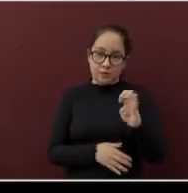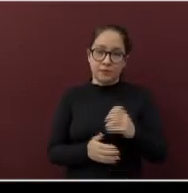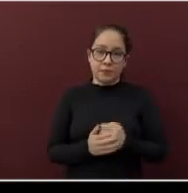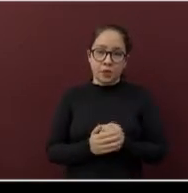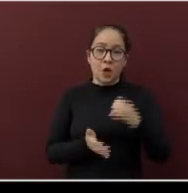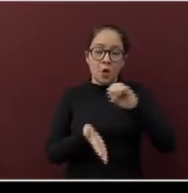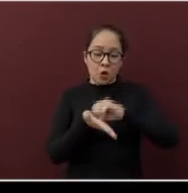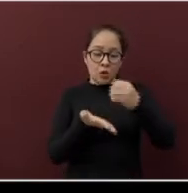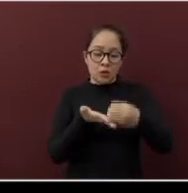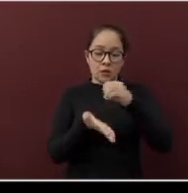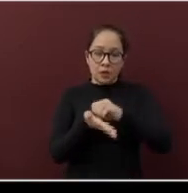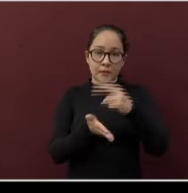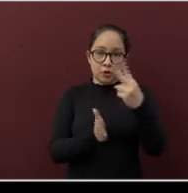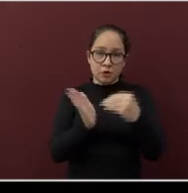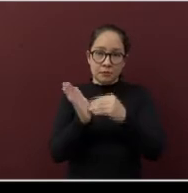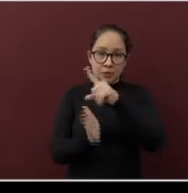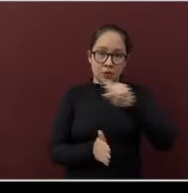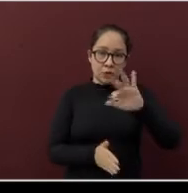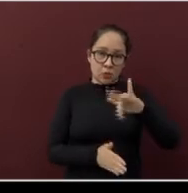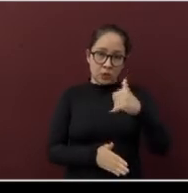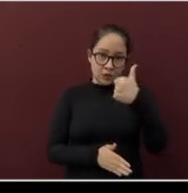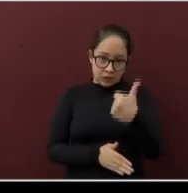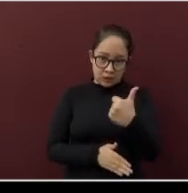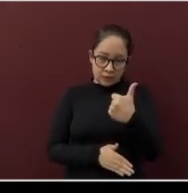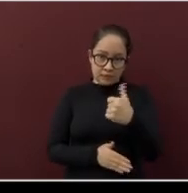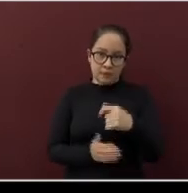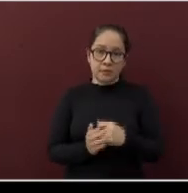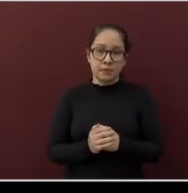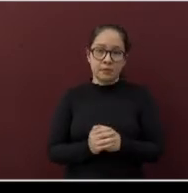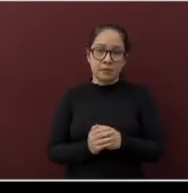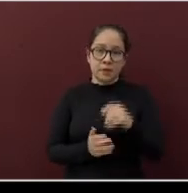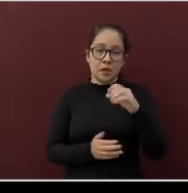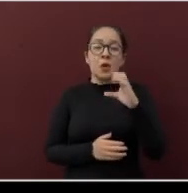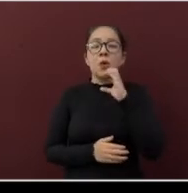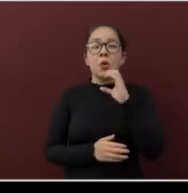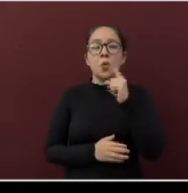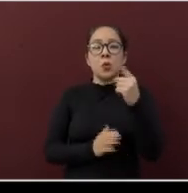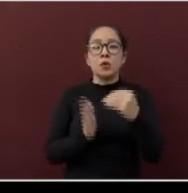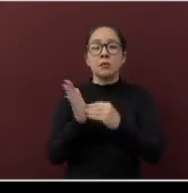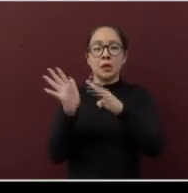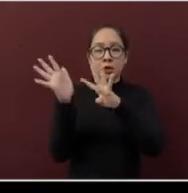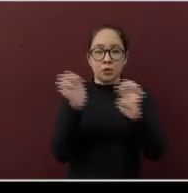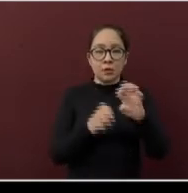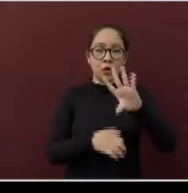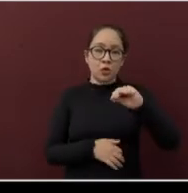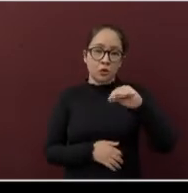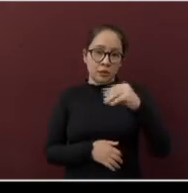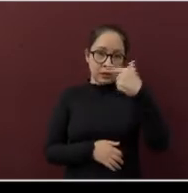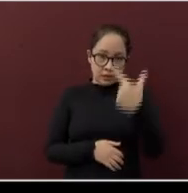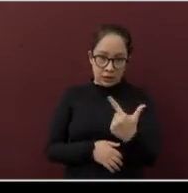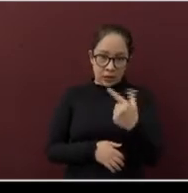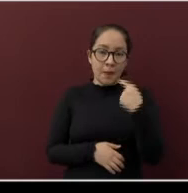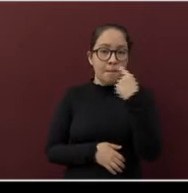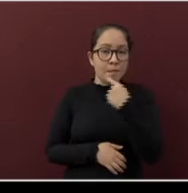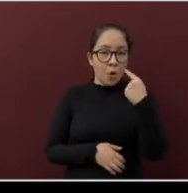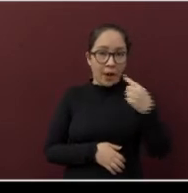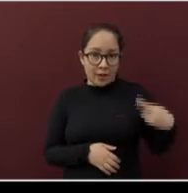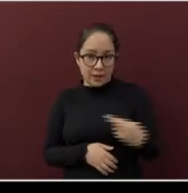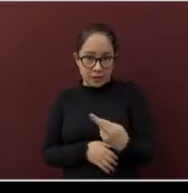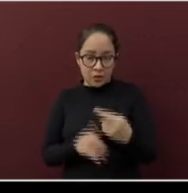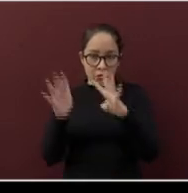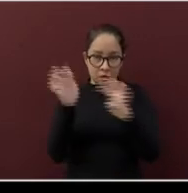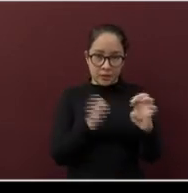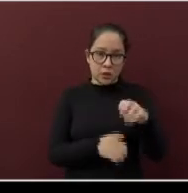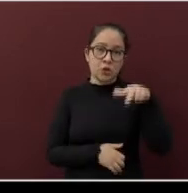orizaba 2.156 córdoba con 1997 y boca del río